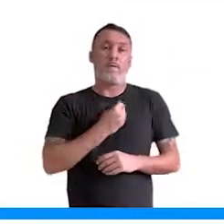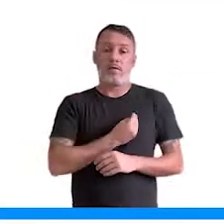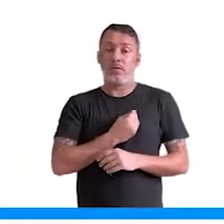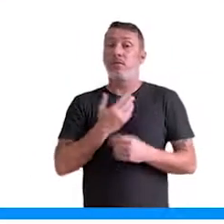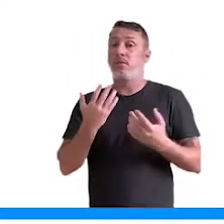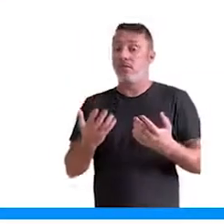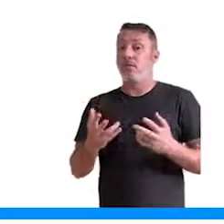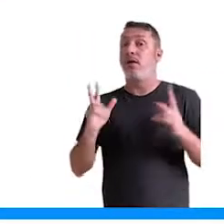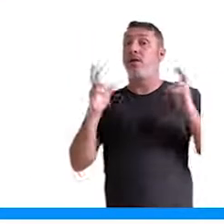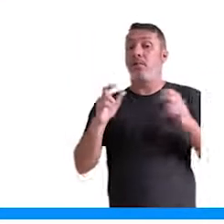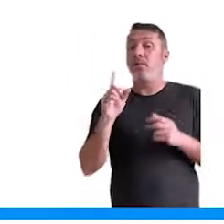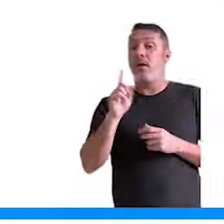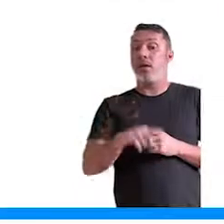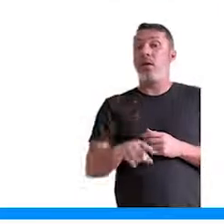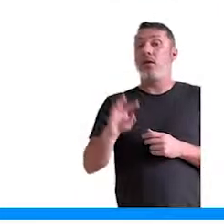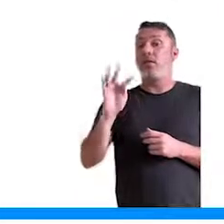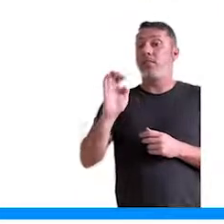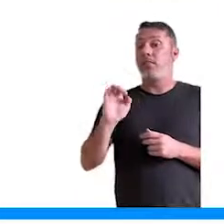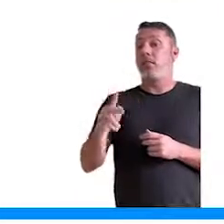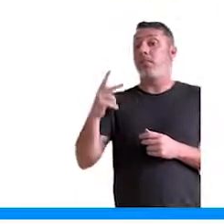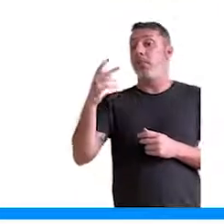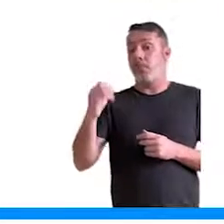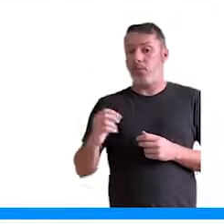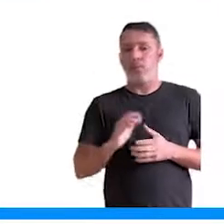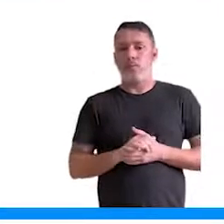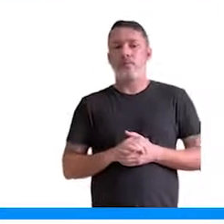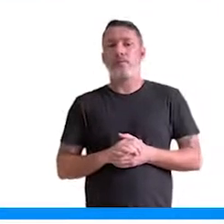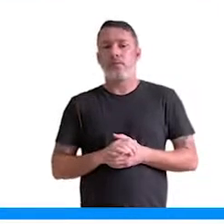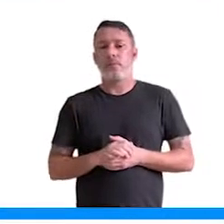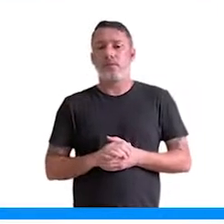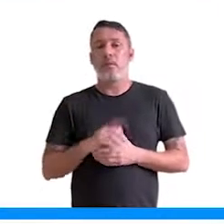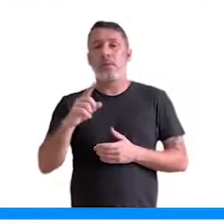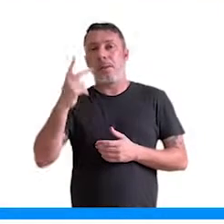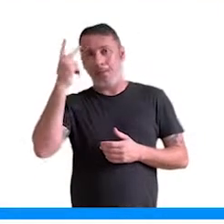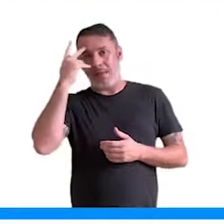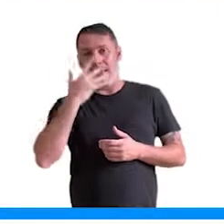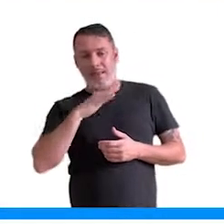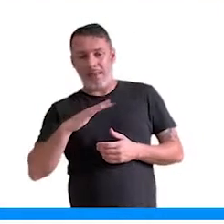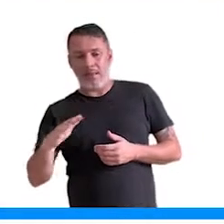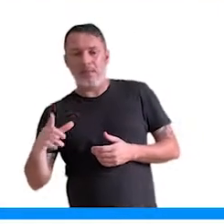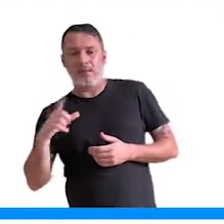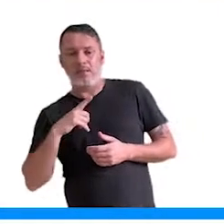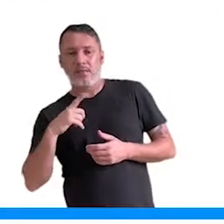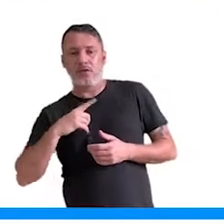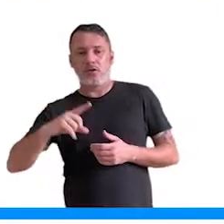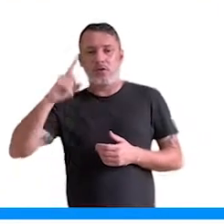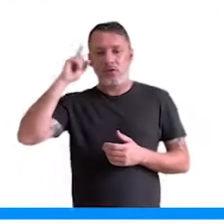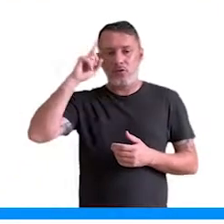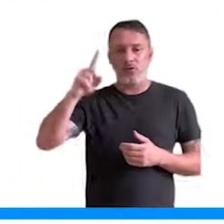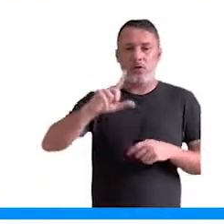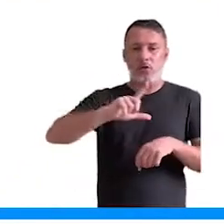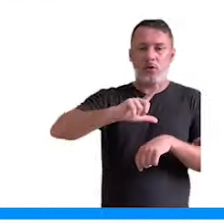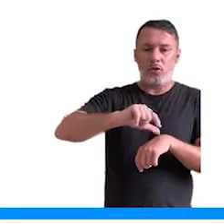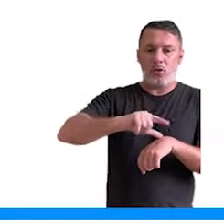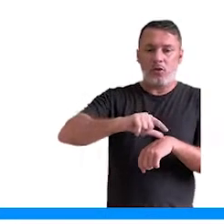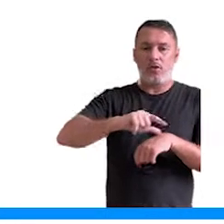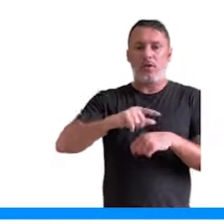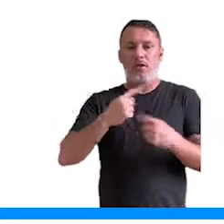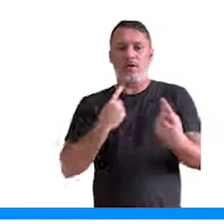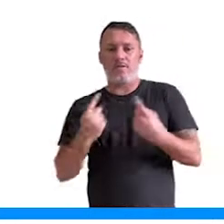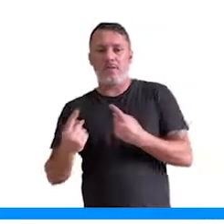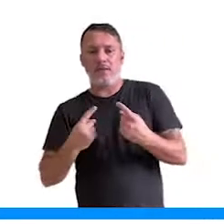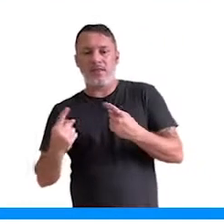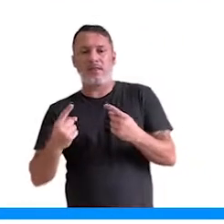falando aqui de tempo, né? Para crianças, espaços amplos têm o dia e as horas. São ruas limpas,